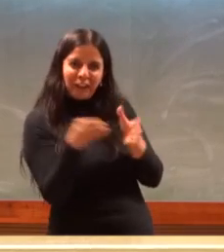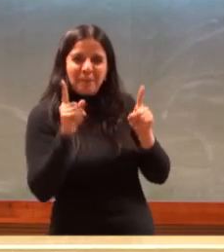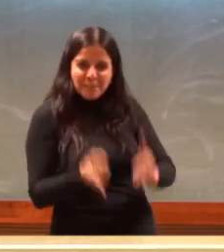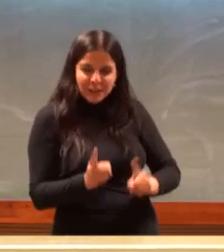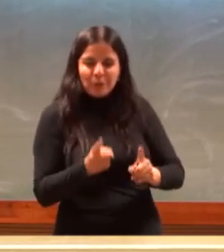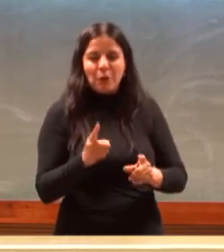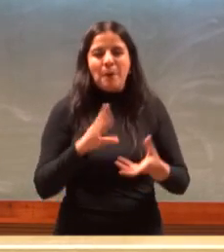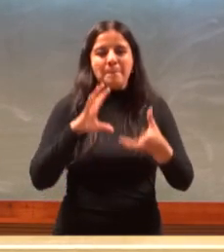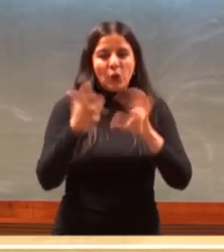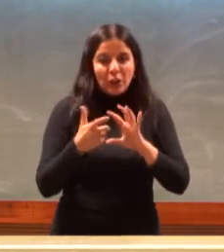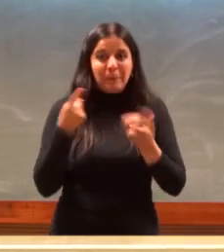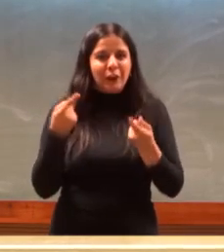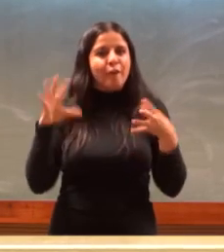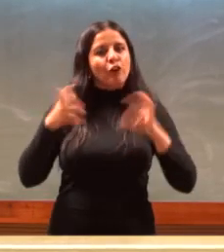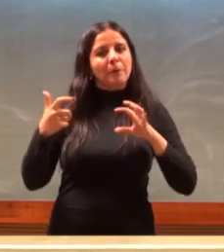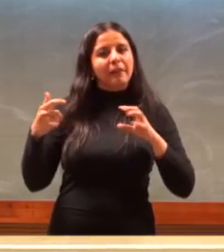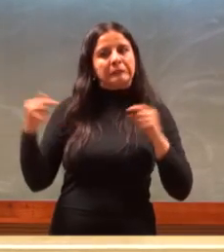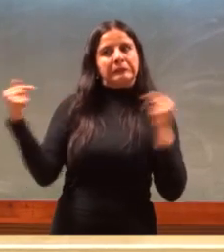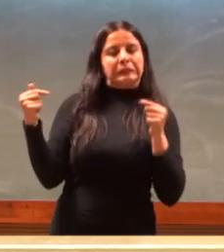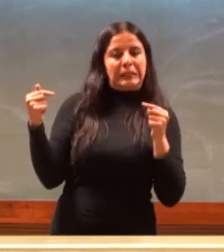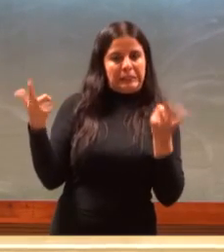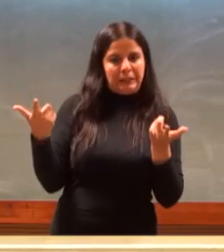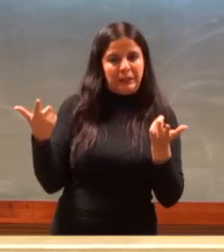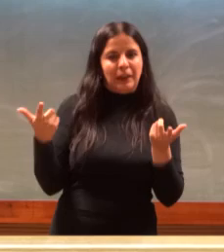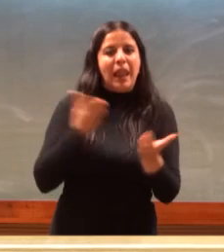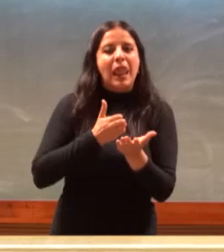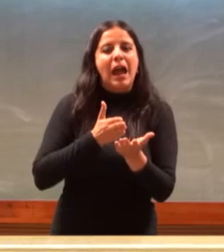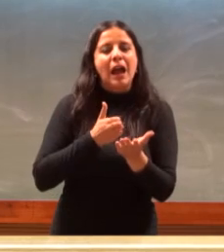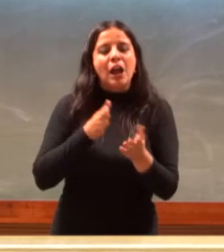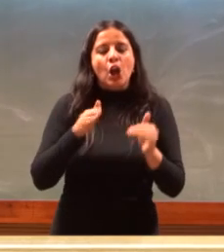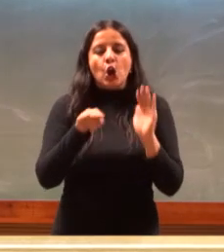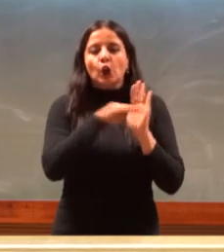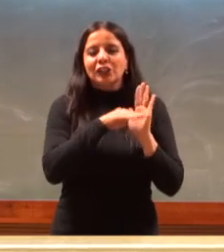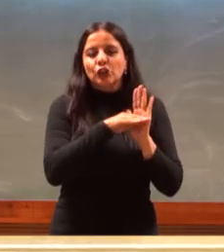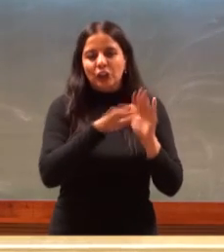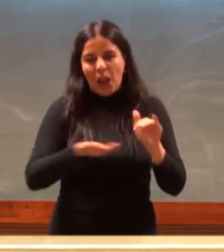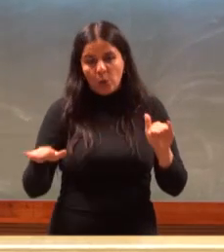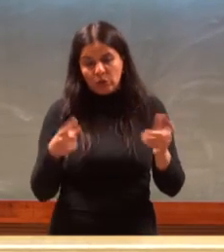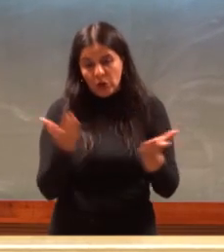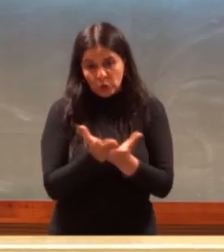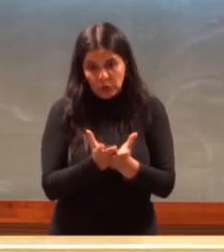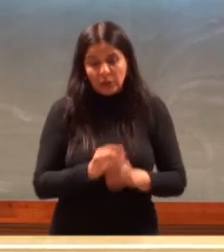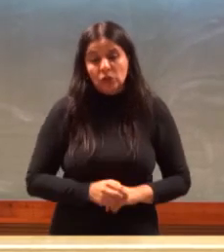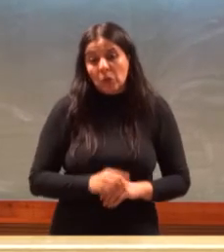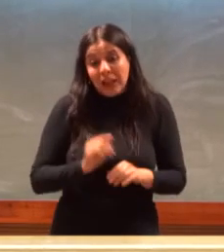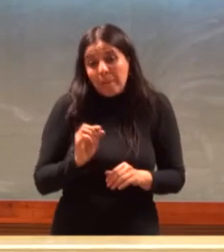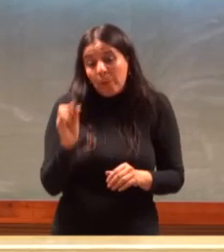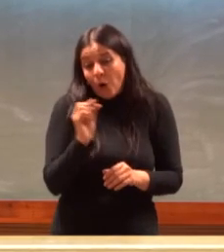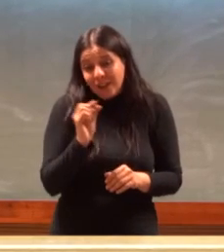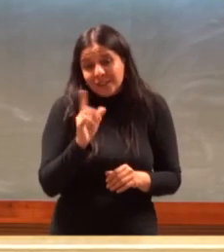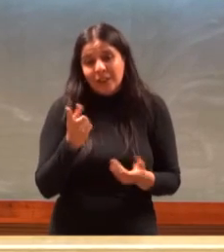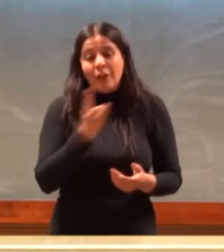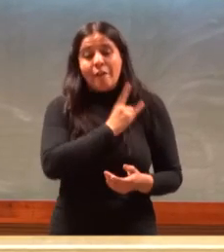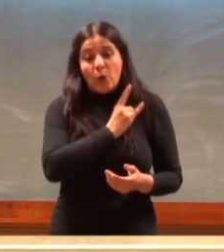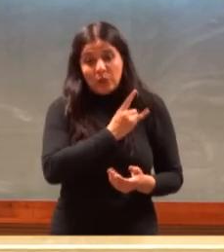resistir a ese proyecto que restringía la ición de alumnos de nuestros estudiantes porque somos una de las pocas facultades que no aplicamos tasas para